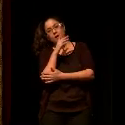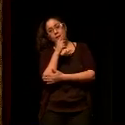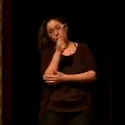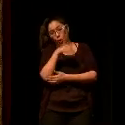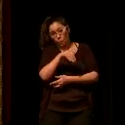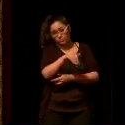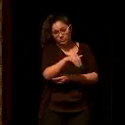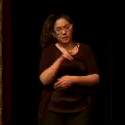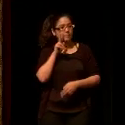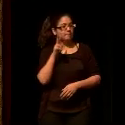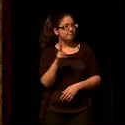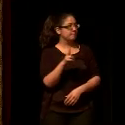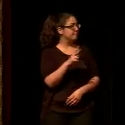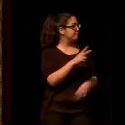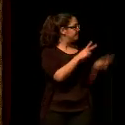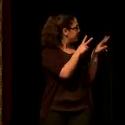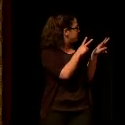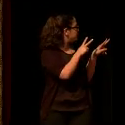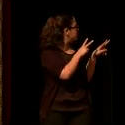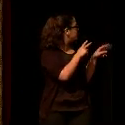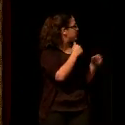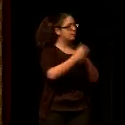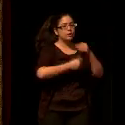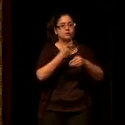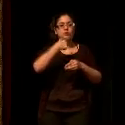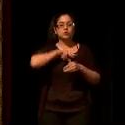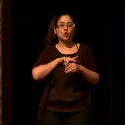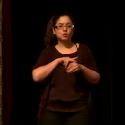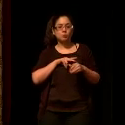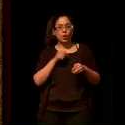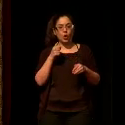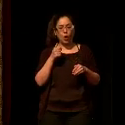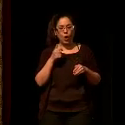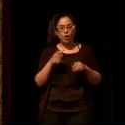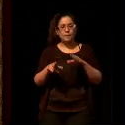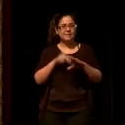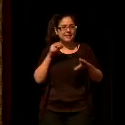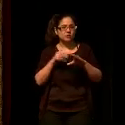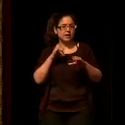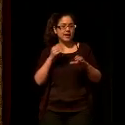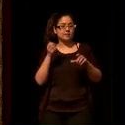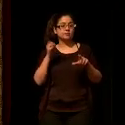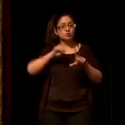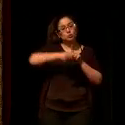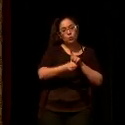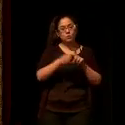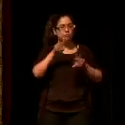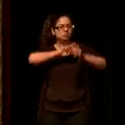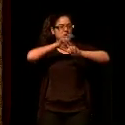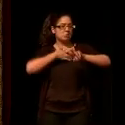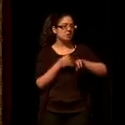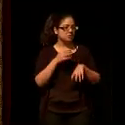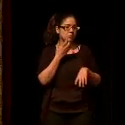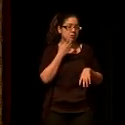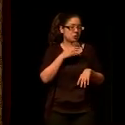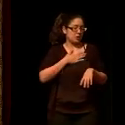veréis aquí veis todo el proceso tenemos unos documentales colgados en el youtube que podéis buscar si os apetece